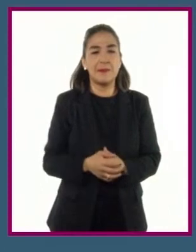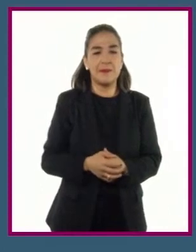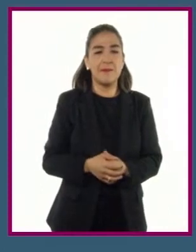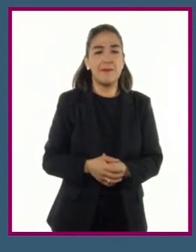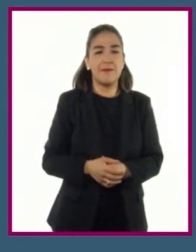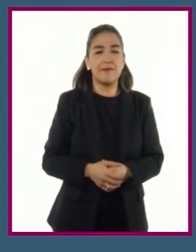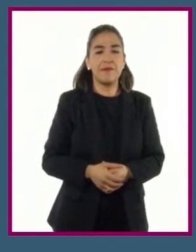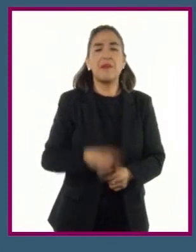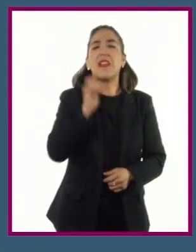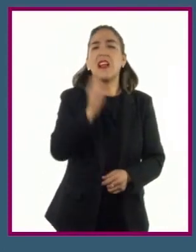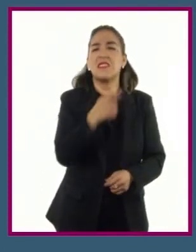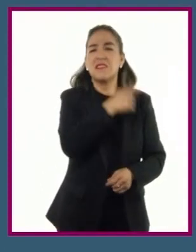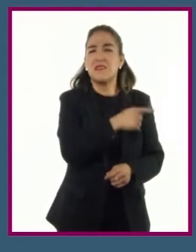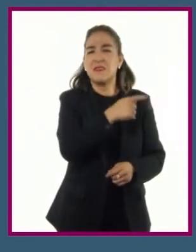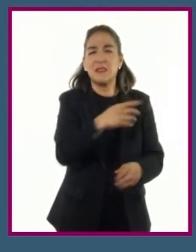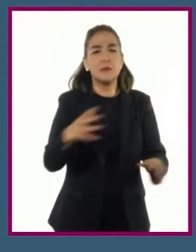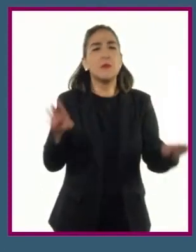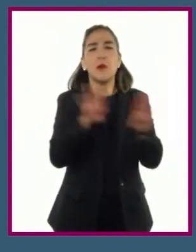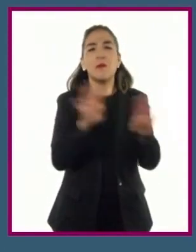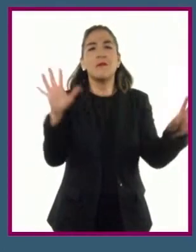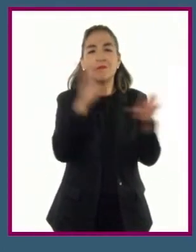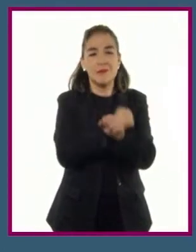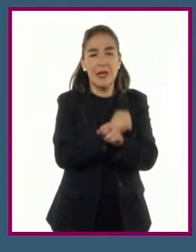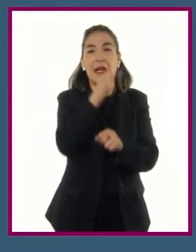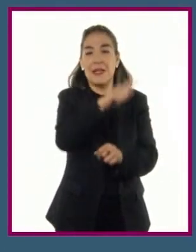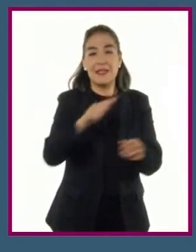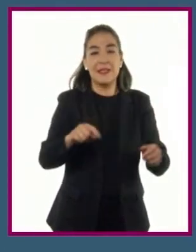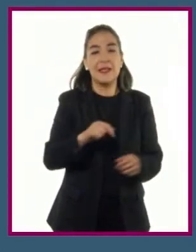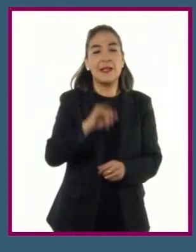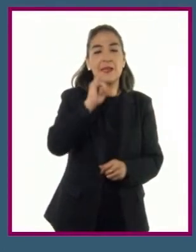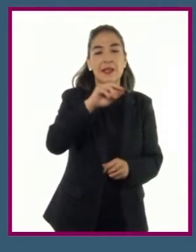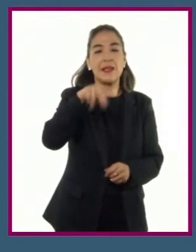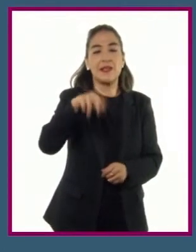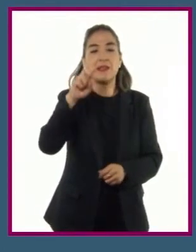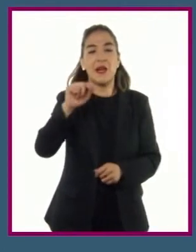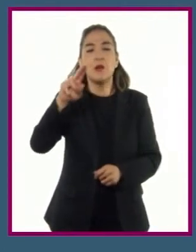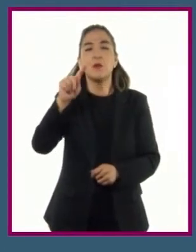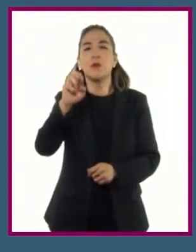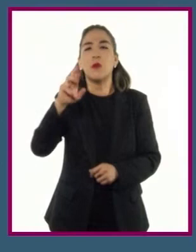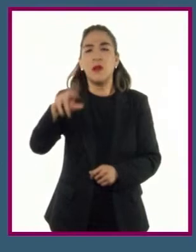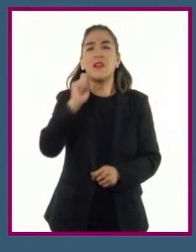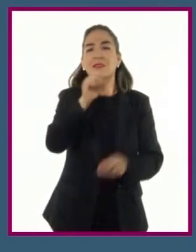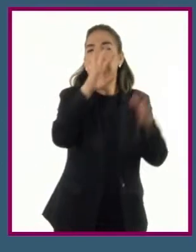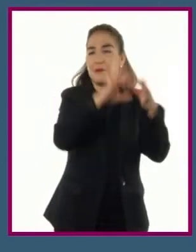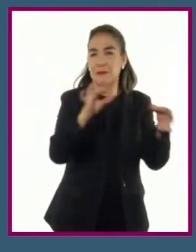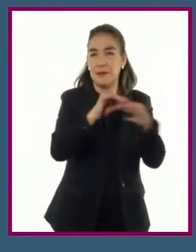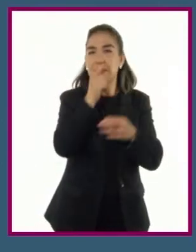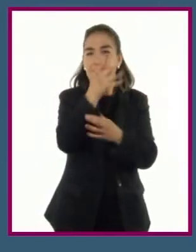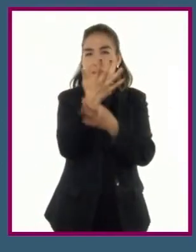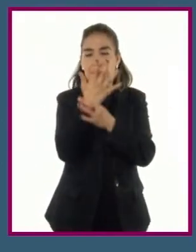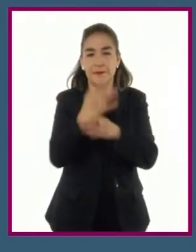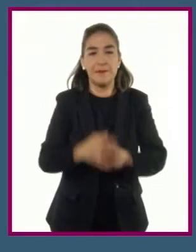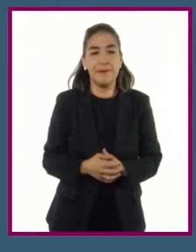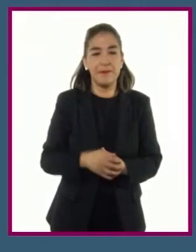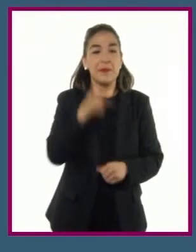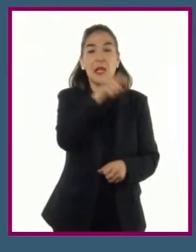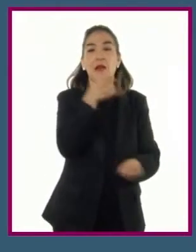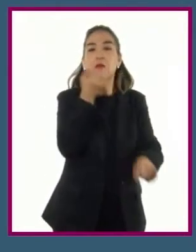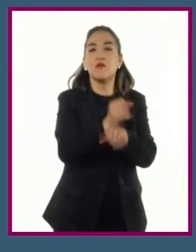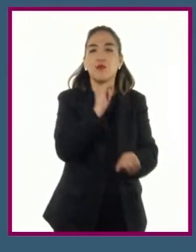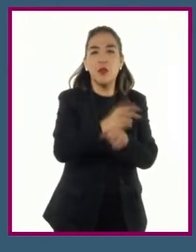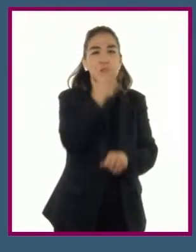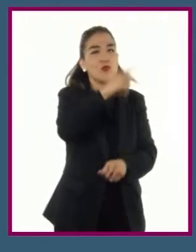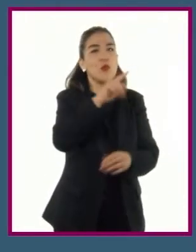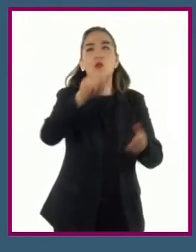definición técnica de talavera registrada en el Instituto de Derecho de Autor, INDAUTOR, es la siguiente. Cerámica propia de la zona